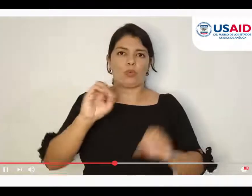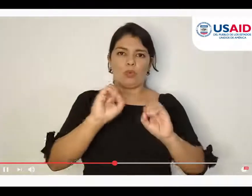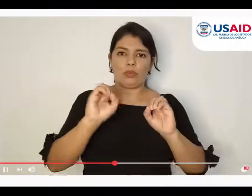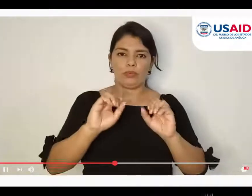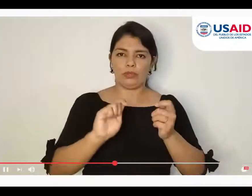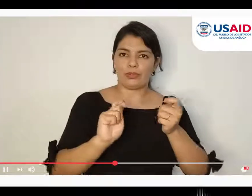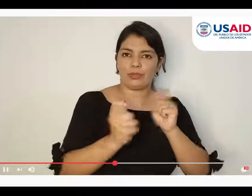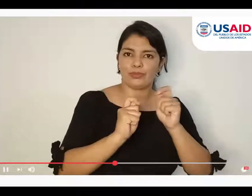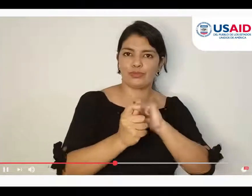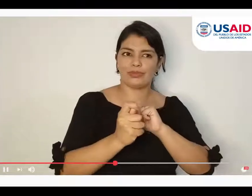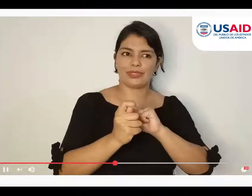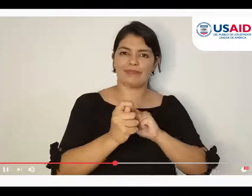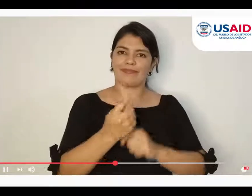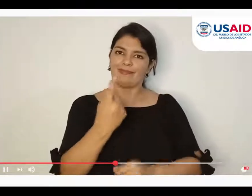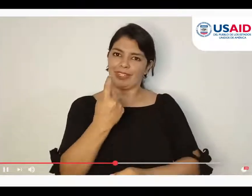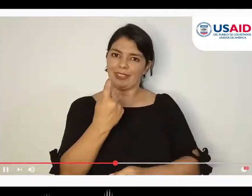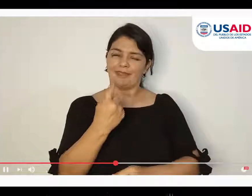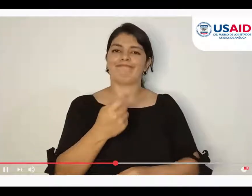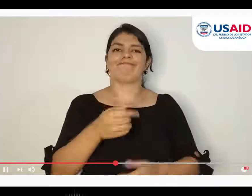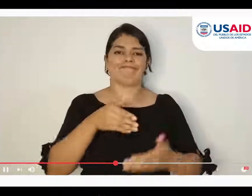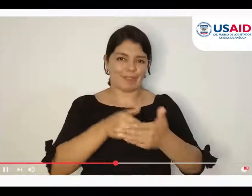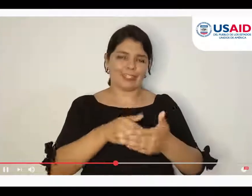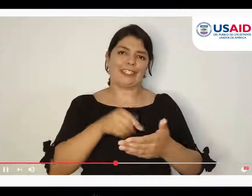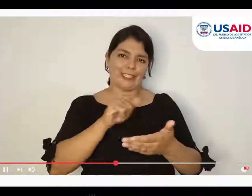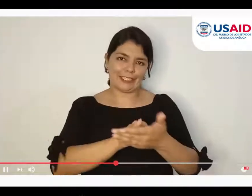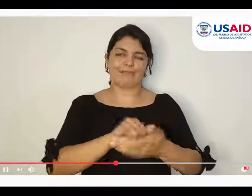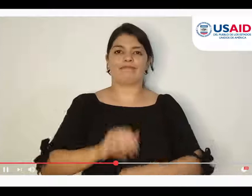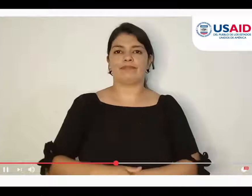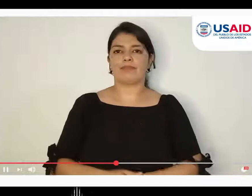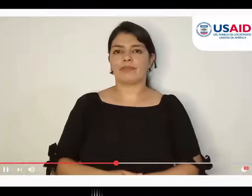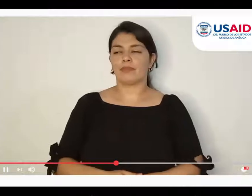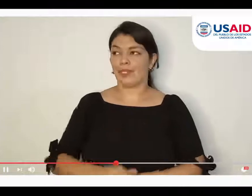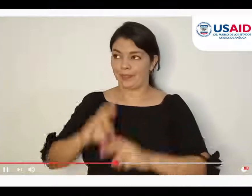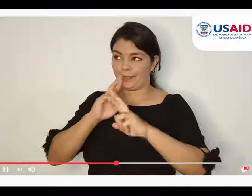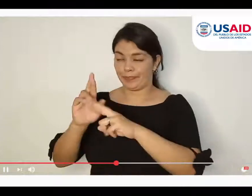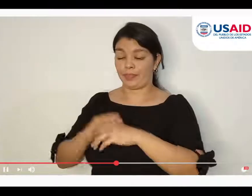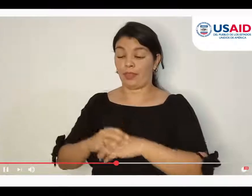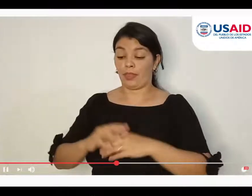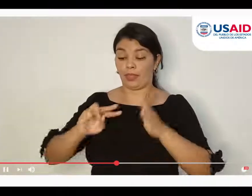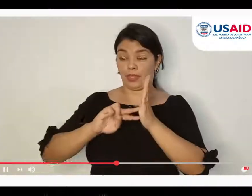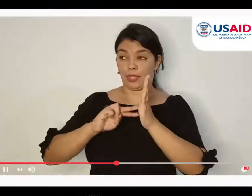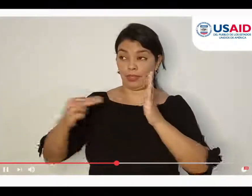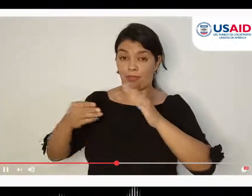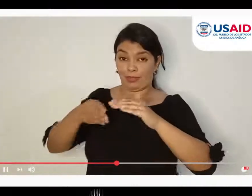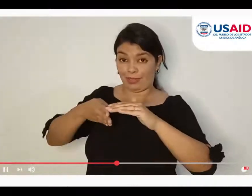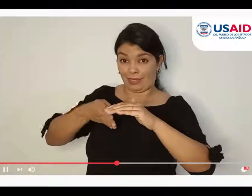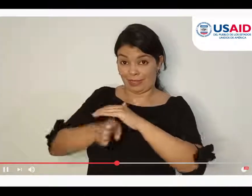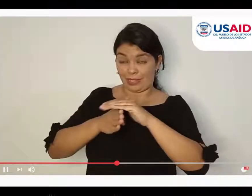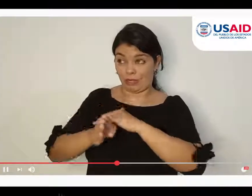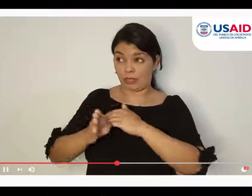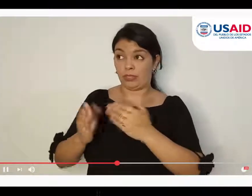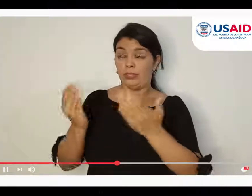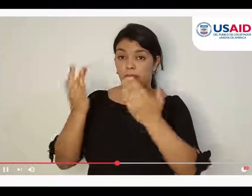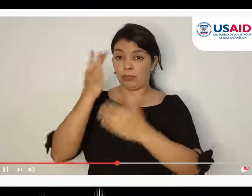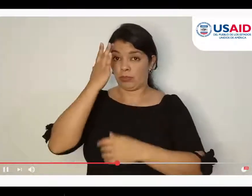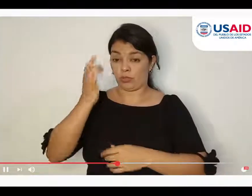ajustes razonables han sido la principal barrera. La tecnología accesible equipara las condiciones de la